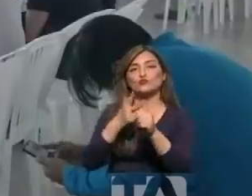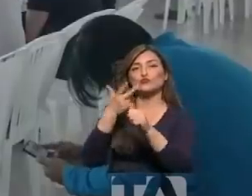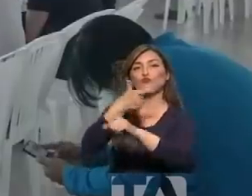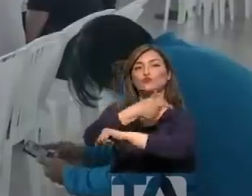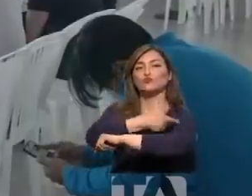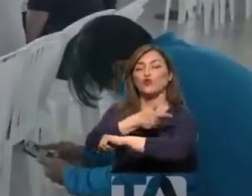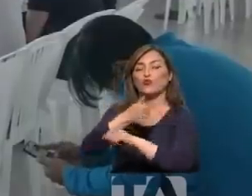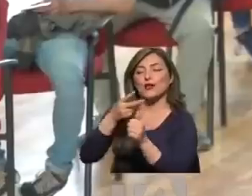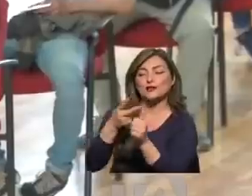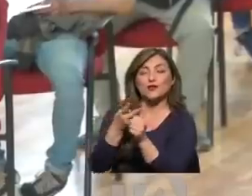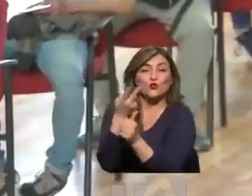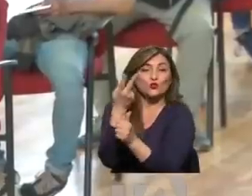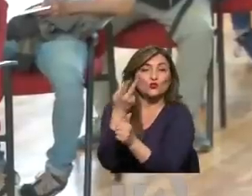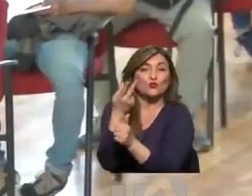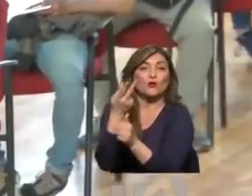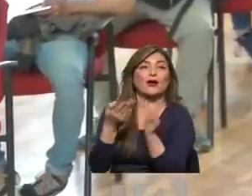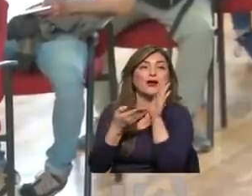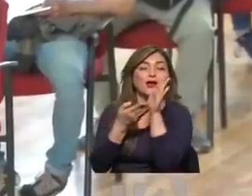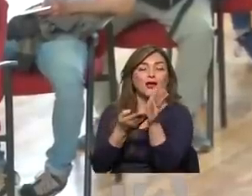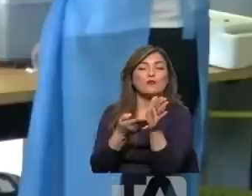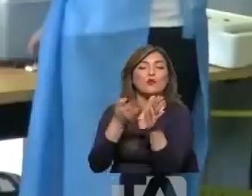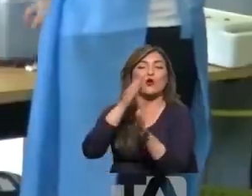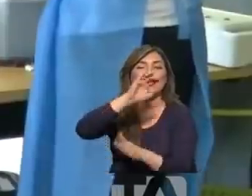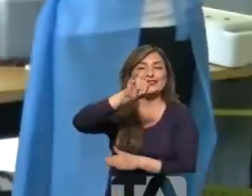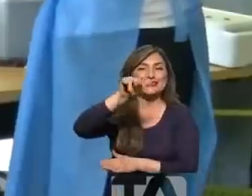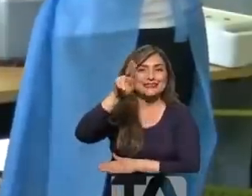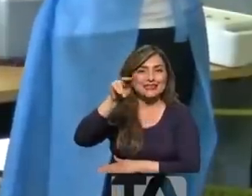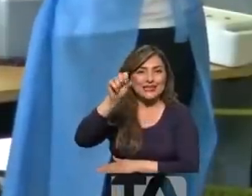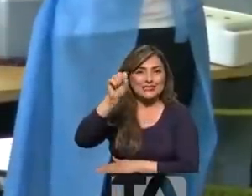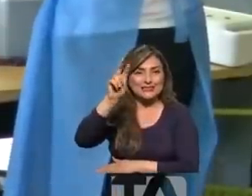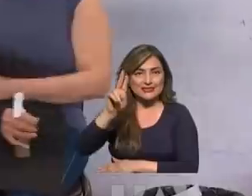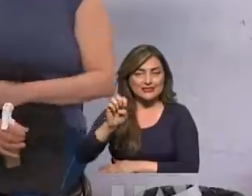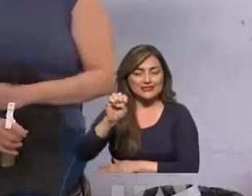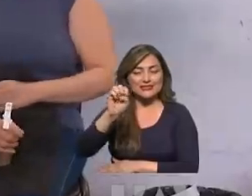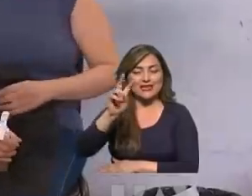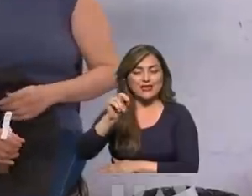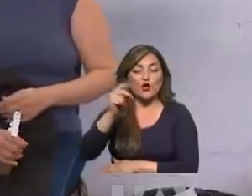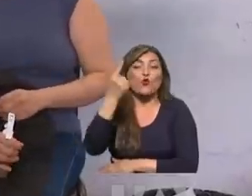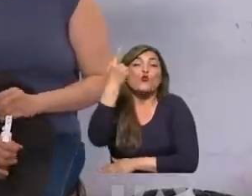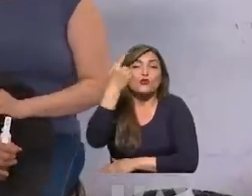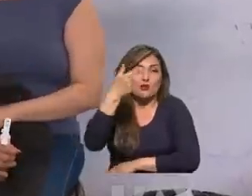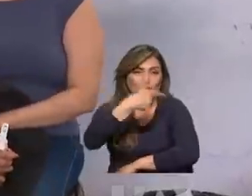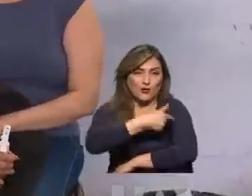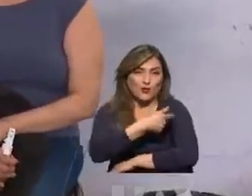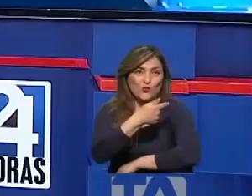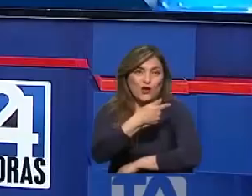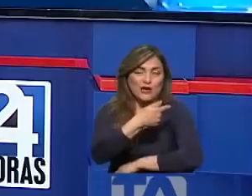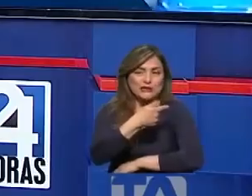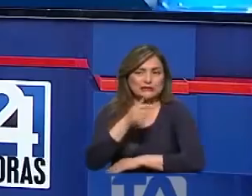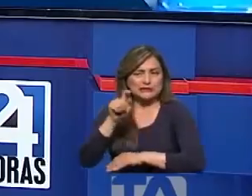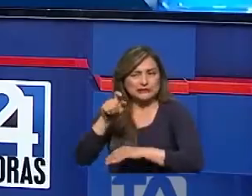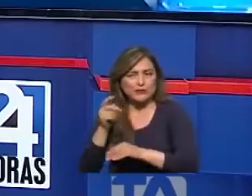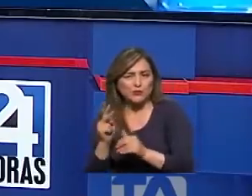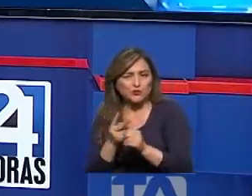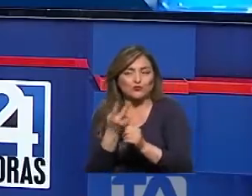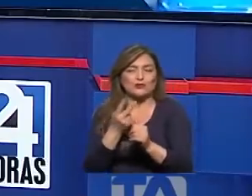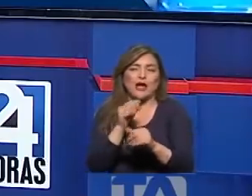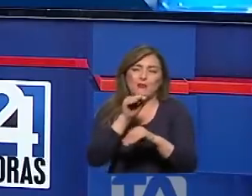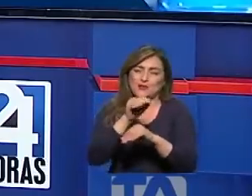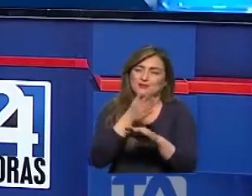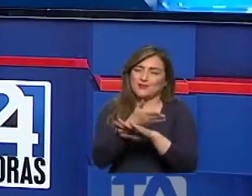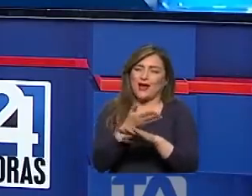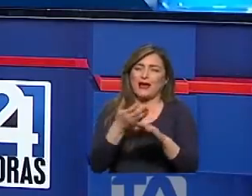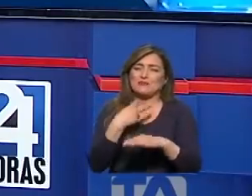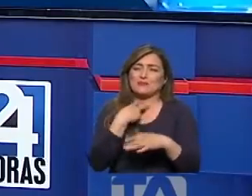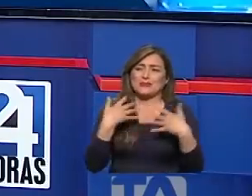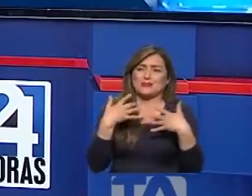dosis o una segunda dosis en el caso de la vacuna de Janssen, también conocida como la vacuna de Johnson & Johnson, pues les estaremos avisando. Por ahora, no